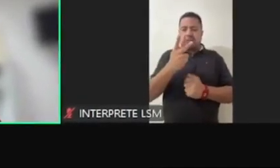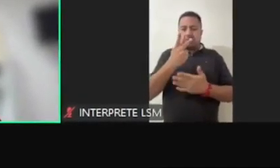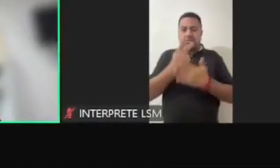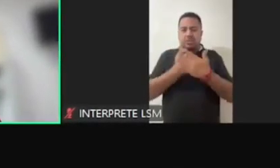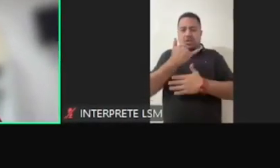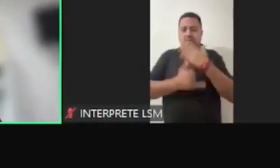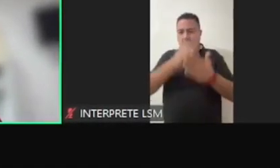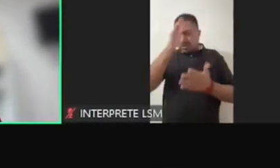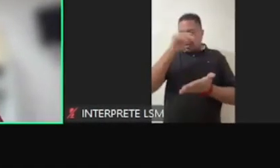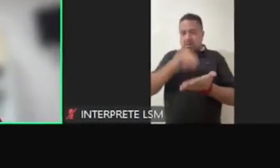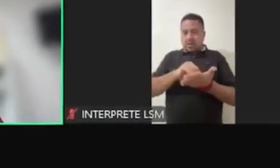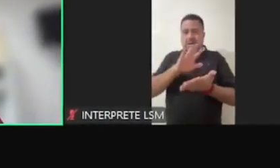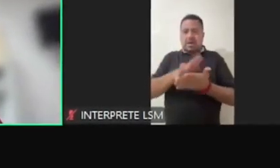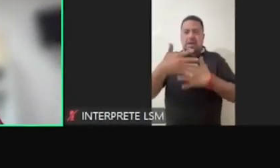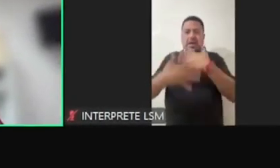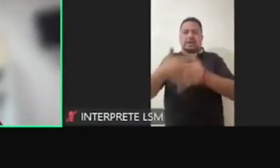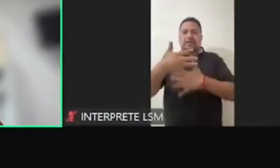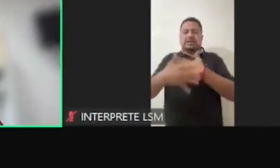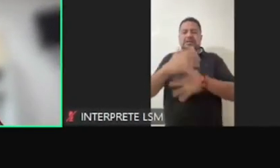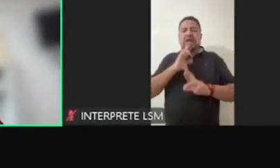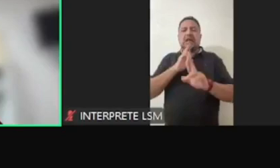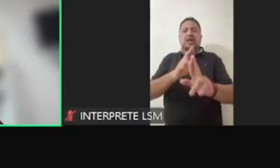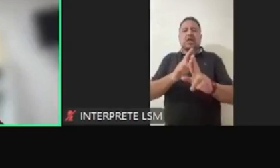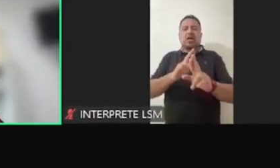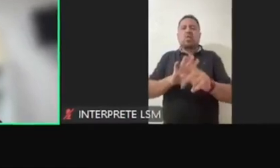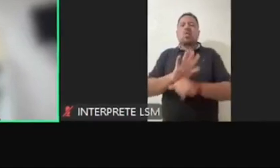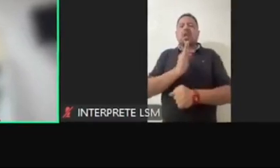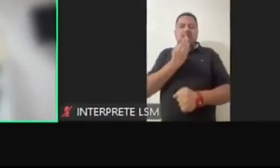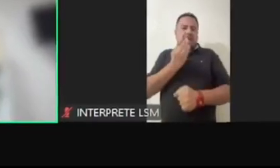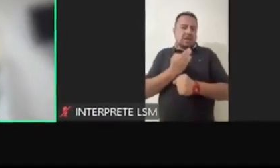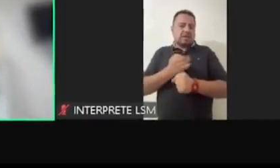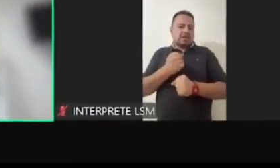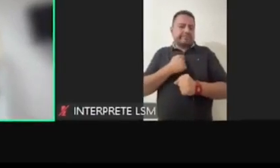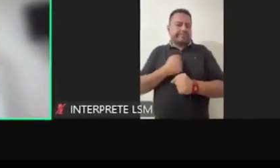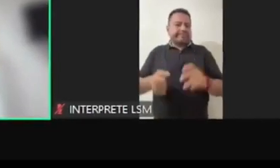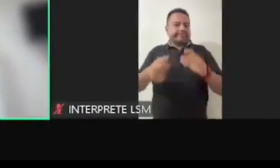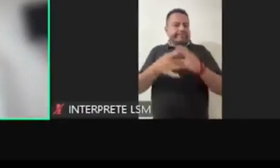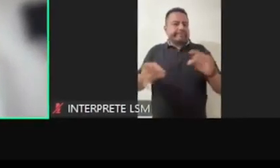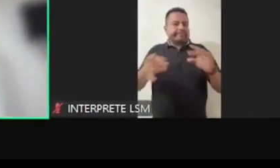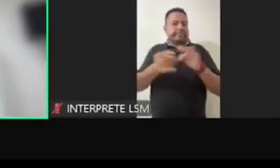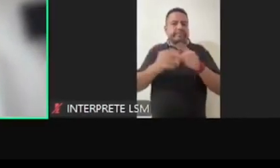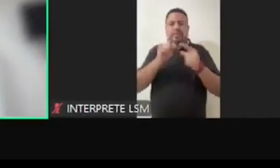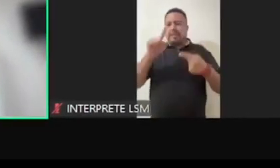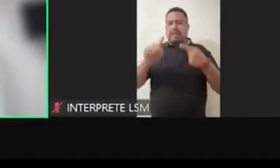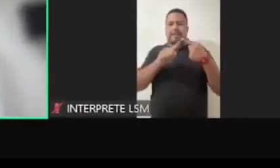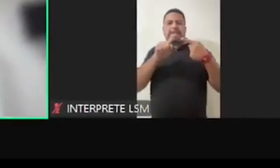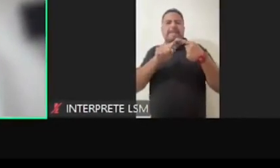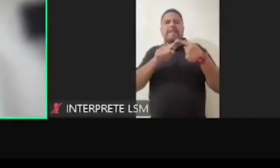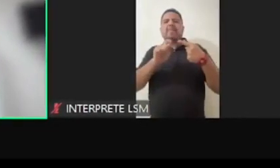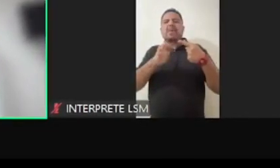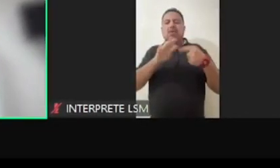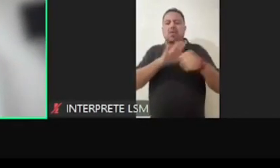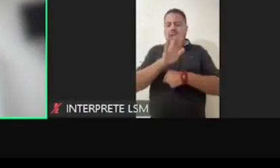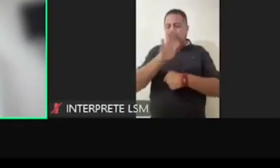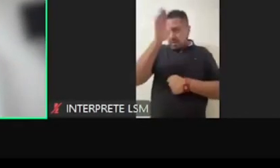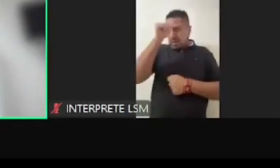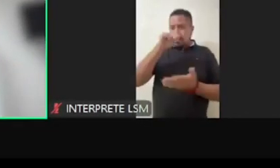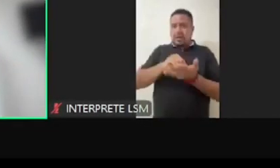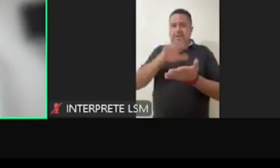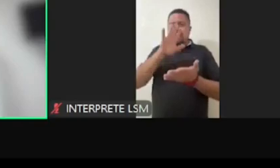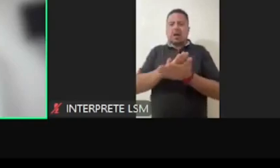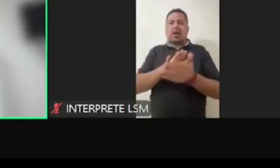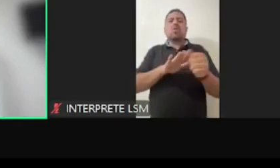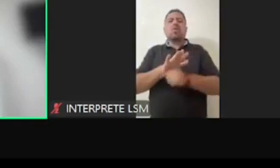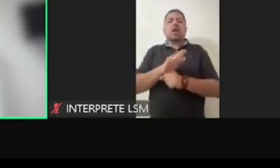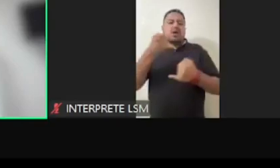plenarios y 15 proyectos de resolución los cuales a continuación preciso el primero de los asuntos es un acuerdo plenario relativo con el